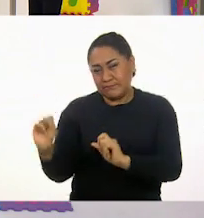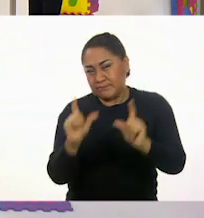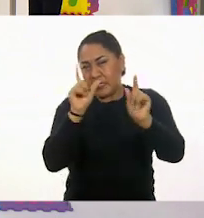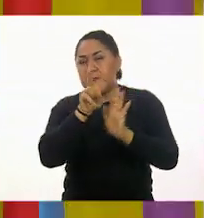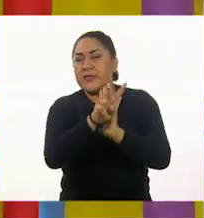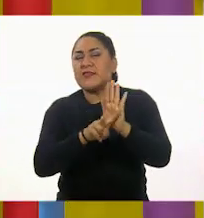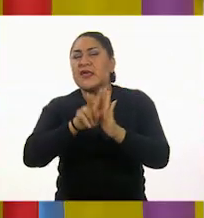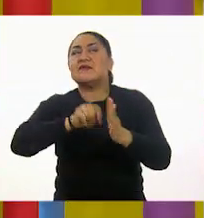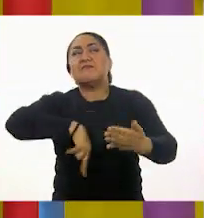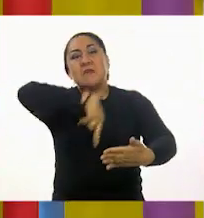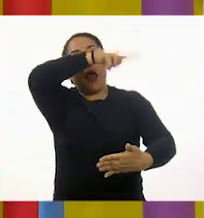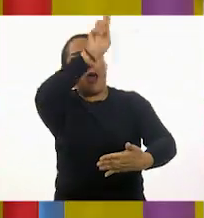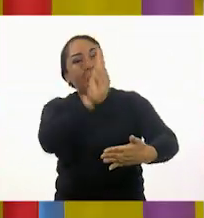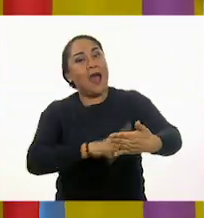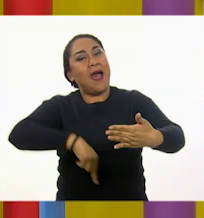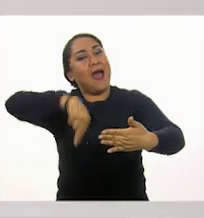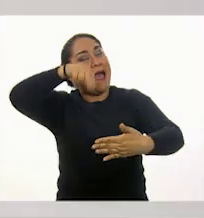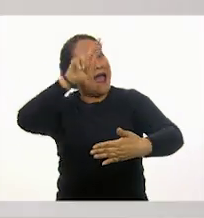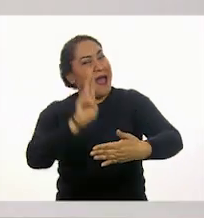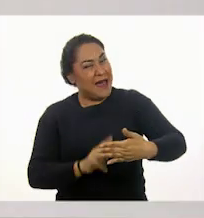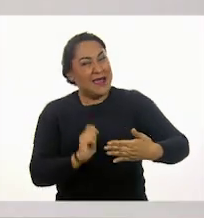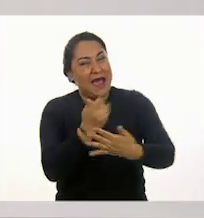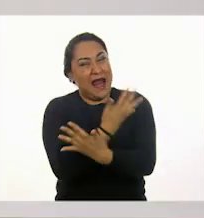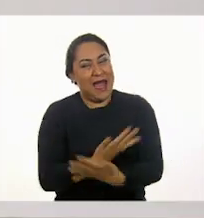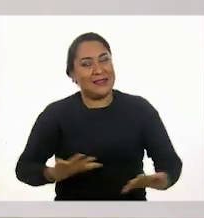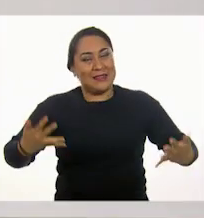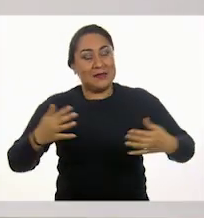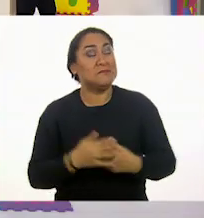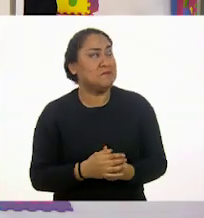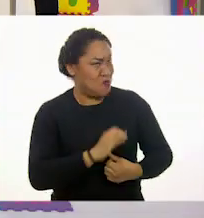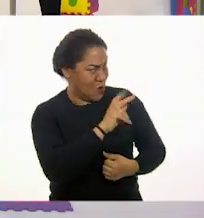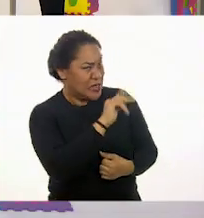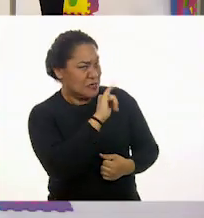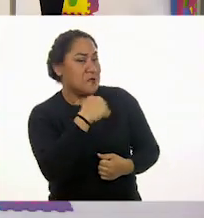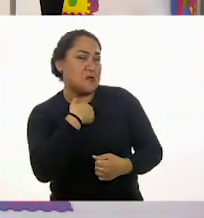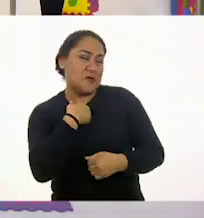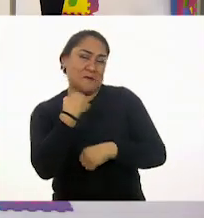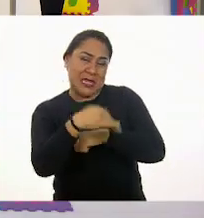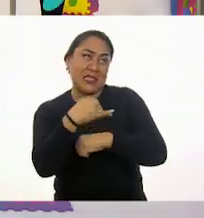en Grande. ¿Qué te parece, Pilar? Me parece muy bien, Para mientras yo seguir termino de recordando. poner los nombres.